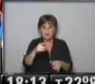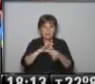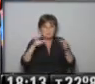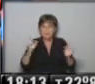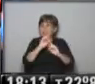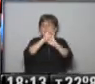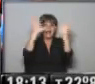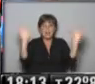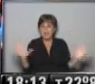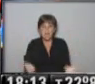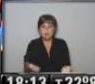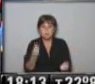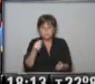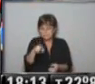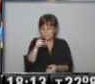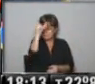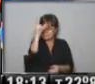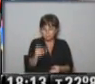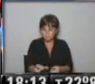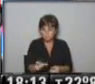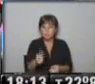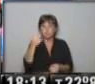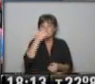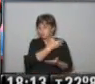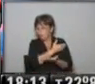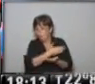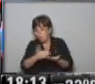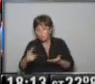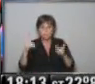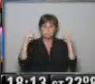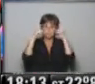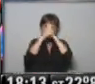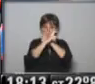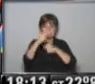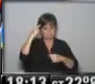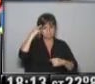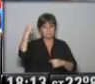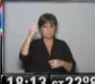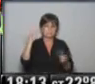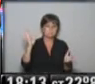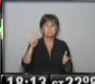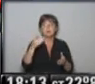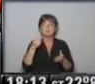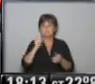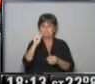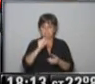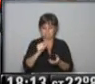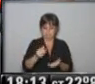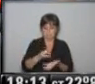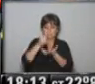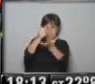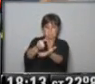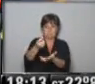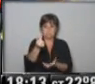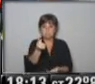¿Por qué? Porque si esta persona tuvo todos estos problemas por, pensemos en voz alta, que prestó un dinero,